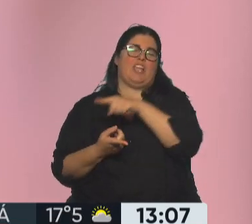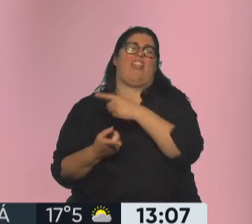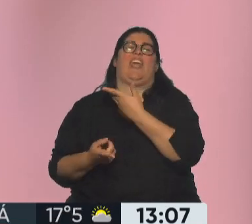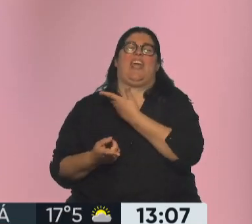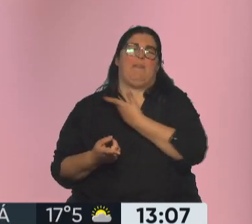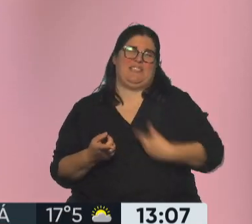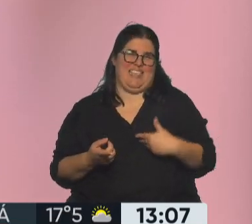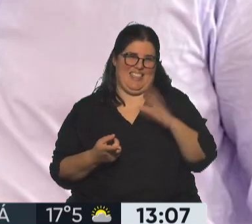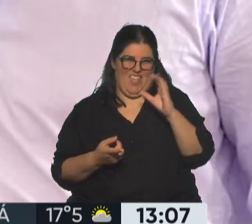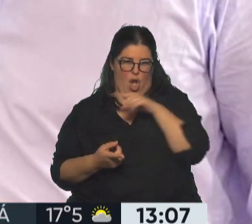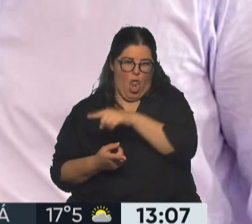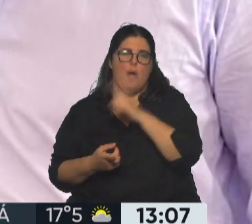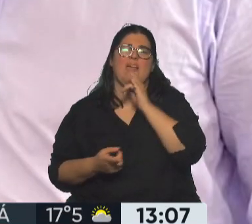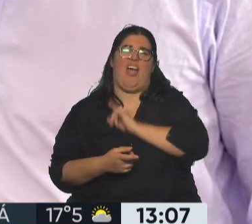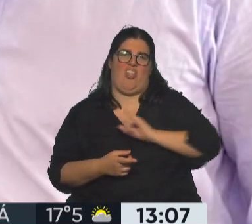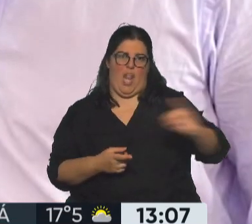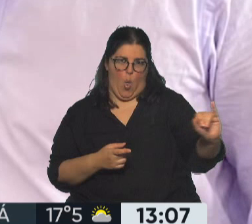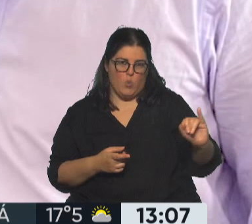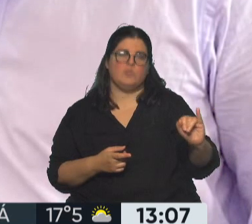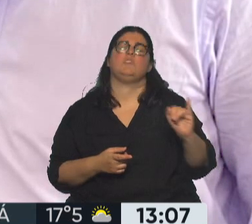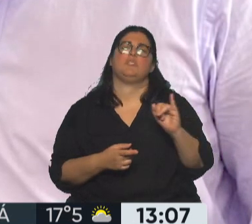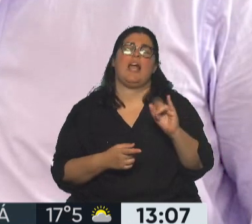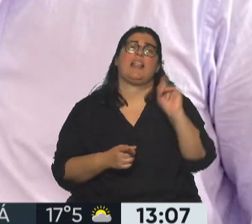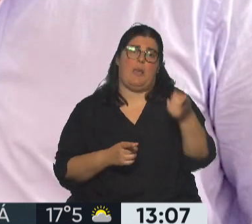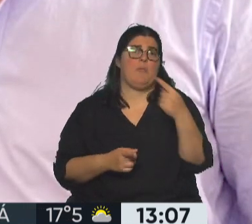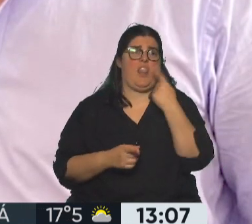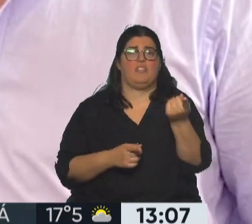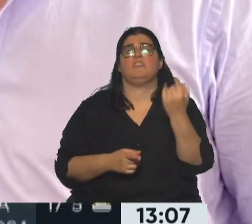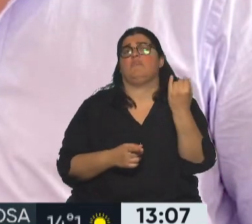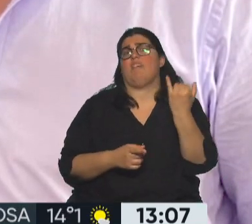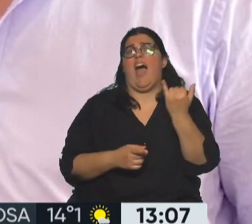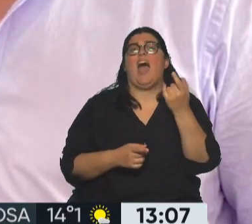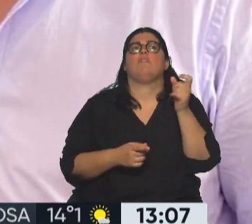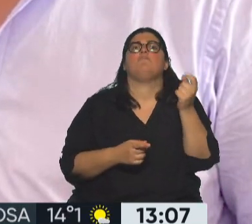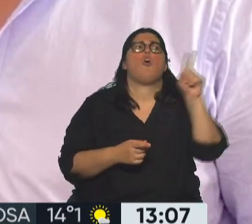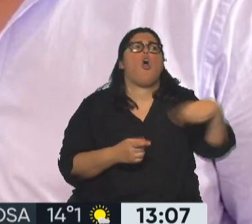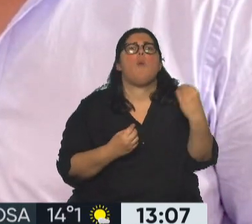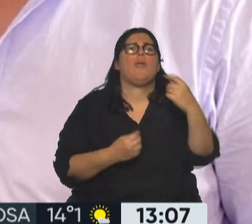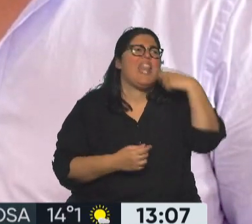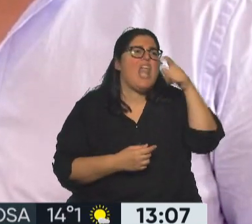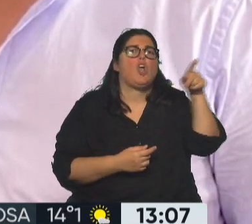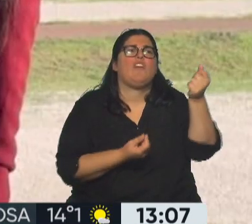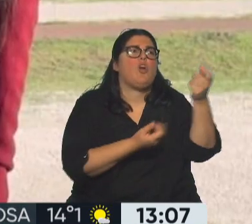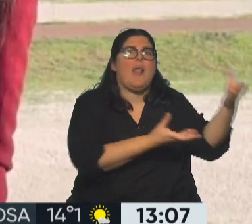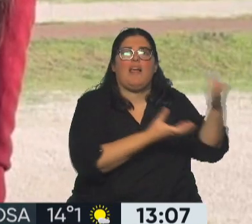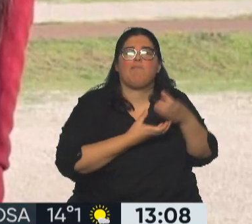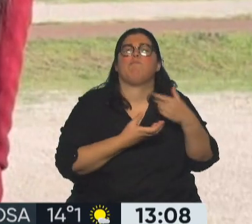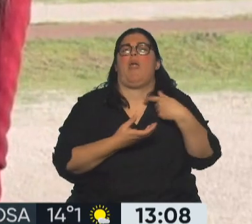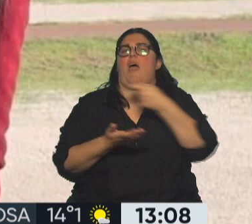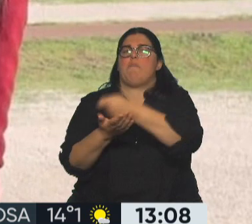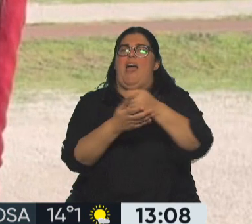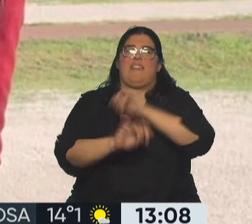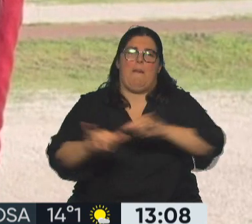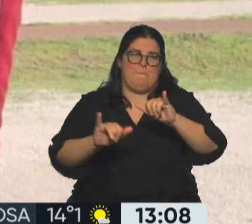presuntas recepciones de aportes de dinero para la campaña presidencial de su padre, provenientes de dos poderosos narcotraficantes.